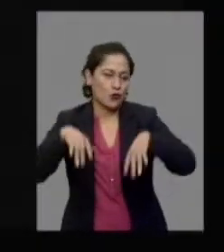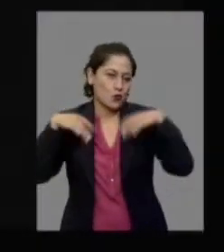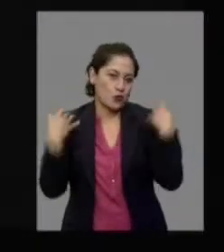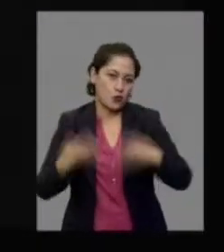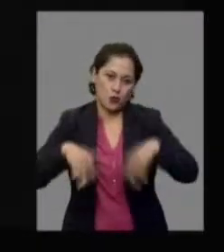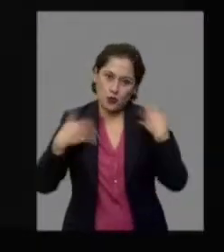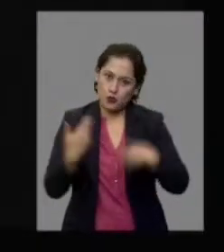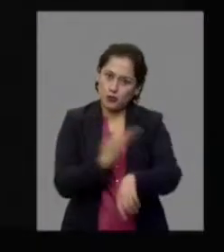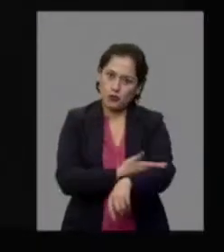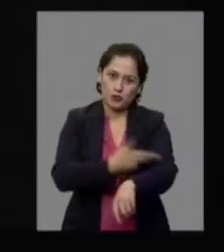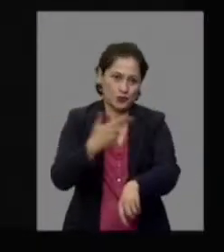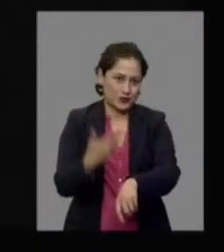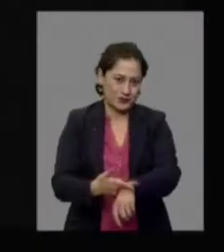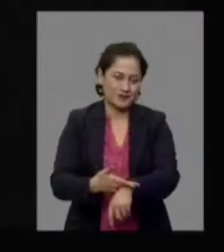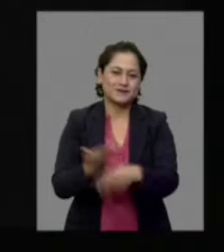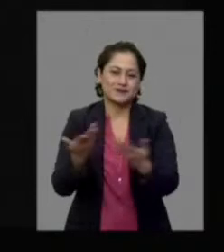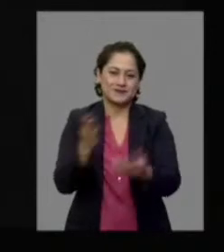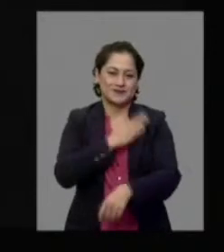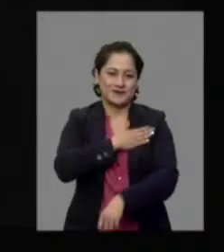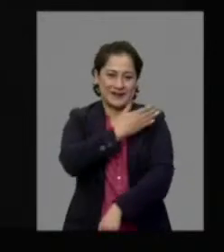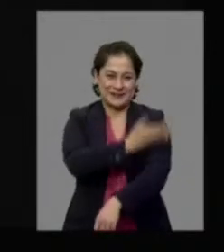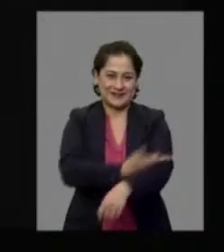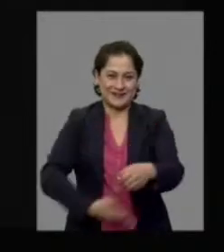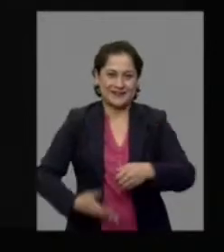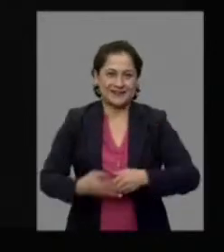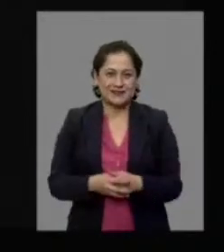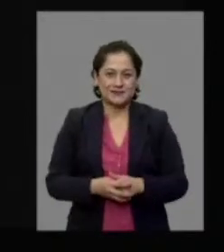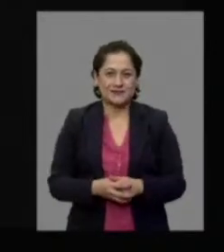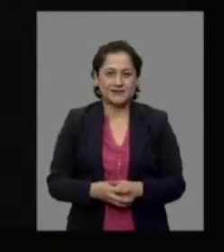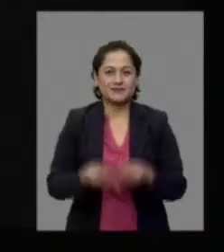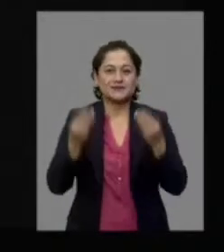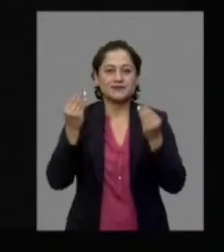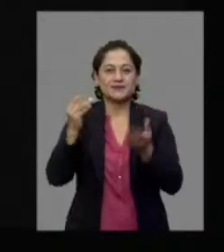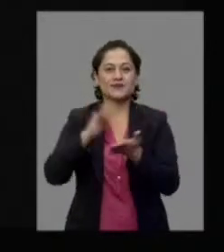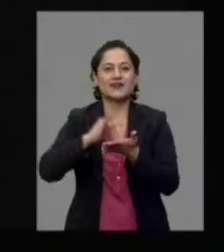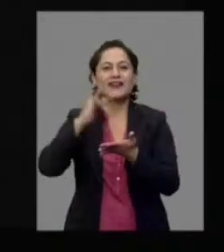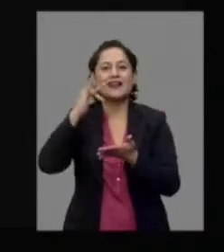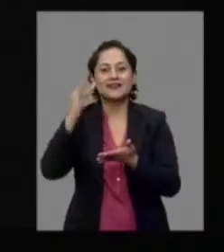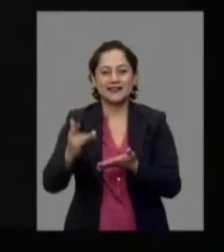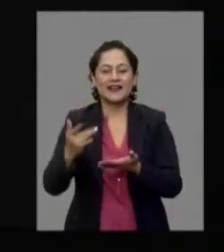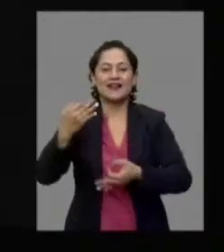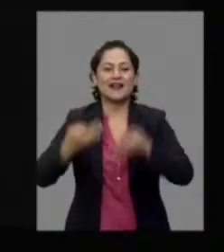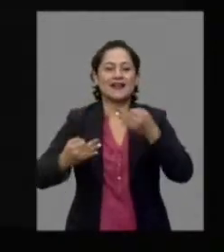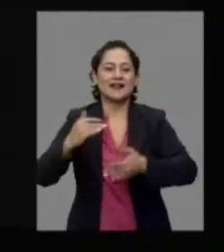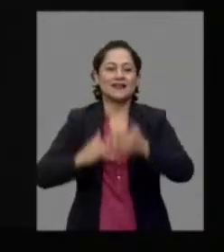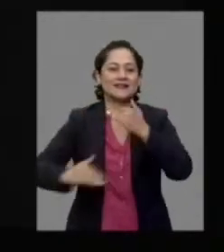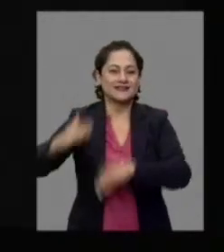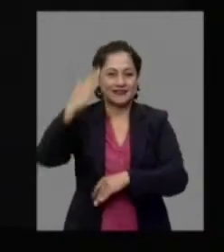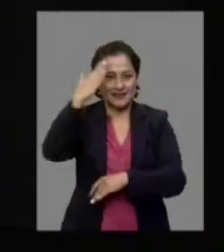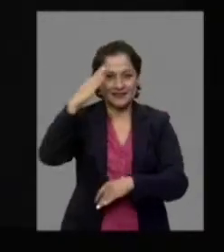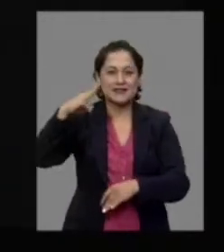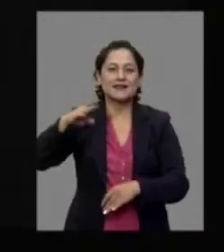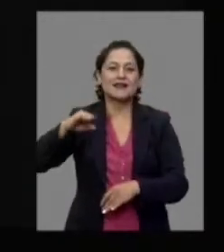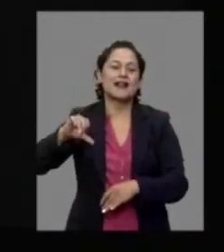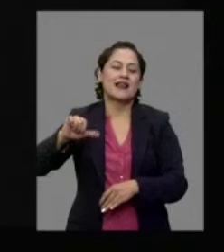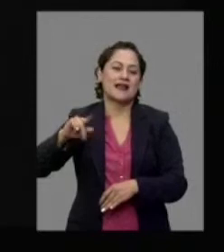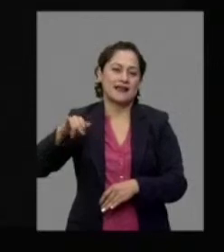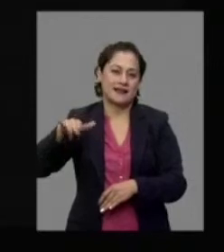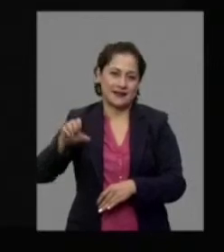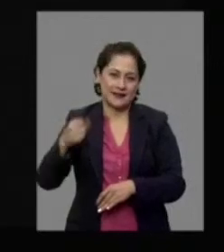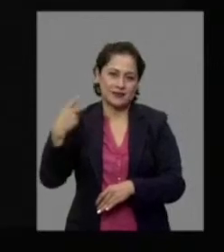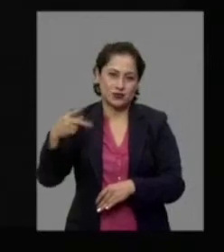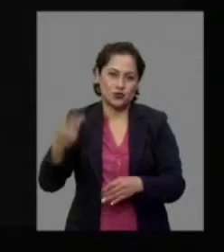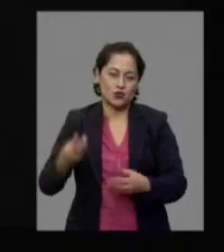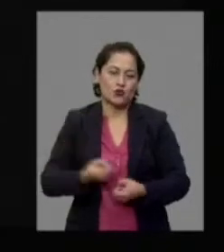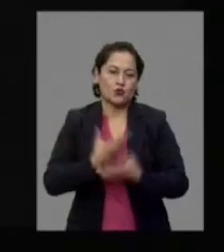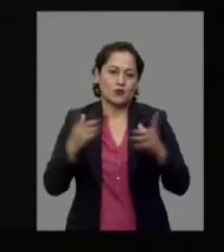siempre, y muy buenas tardes. Muchas gracias, ministro Olaez, por estas últimas reflexiones. Y ahora, ministro Pardo,